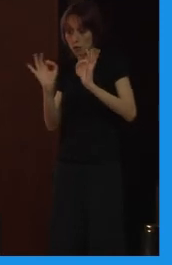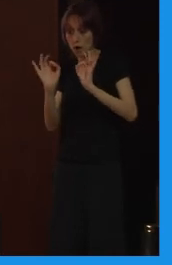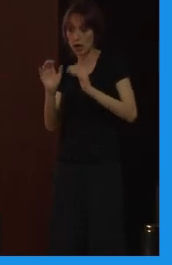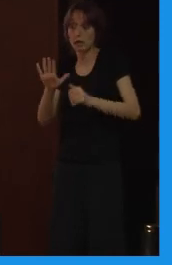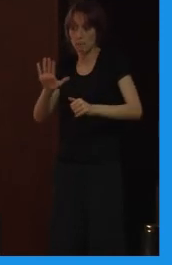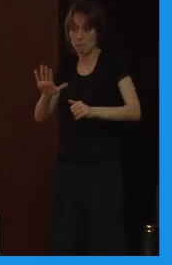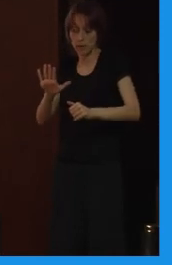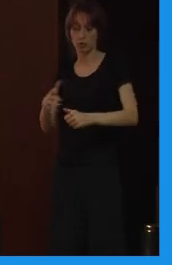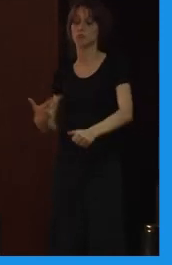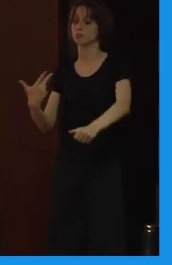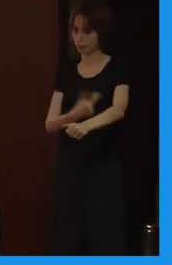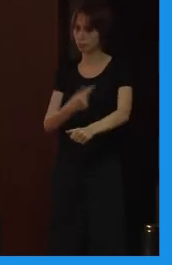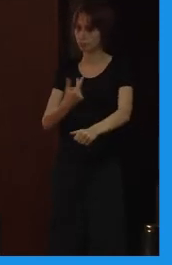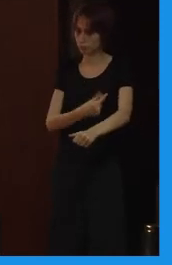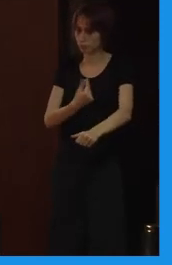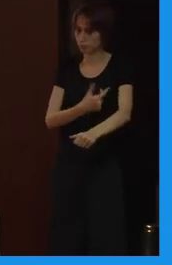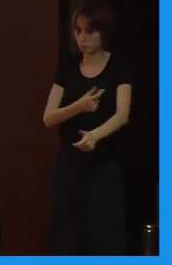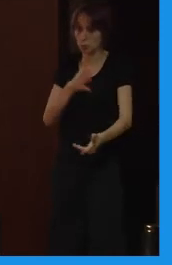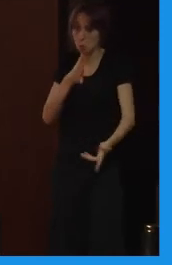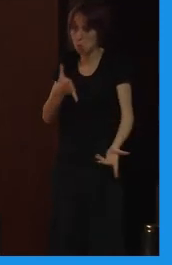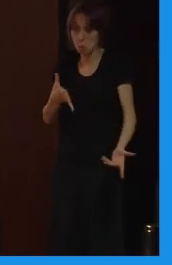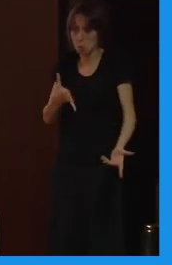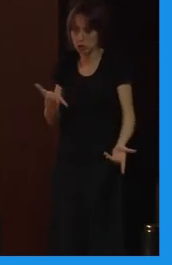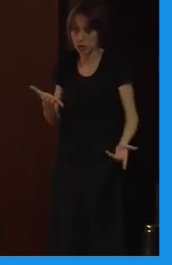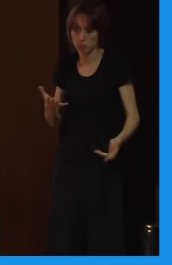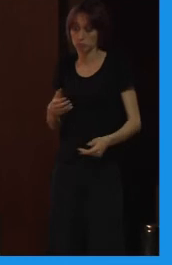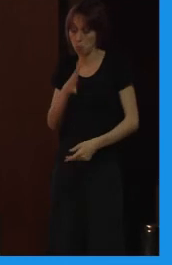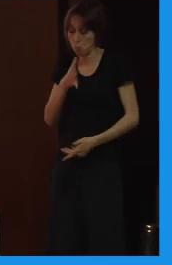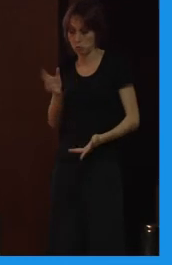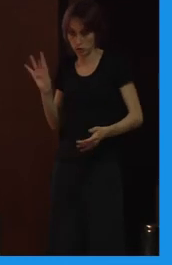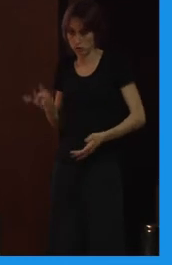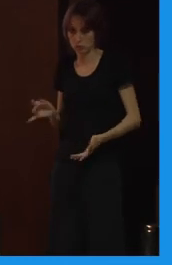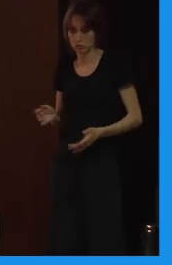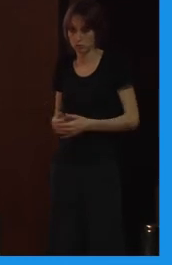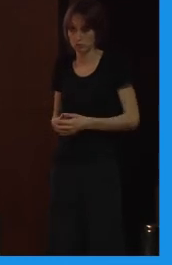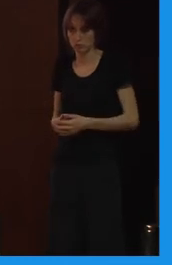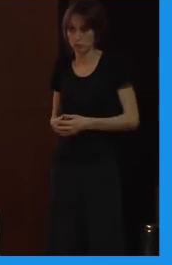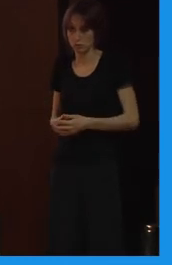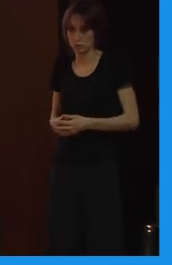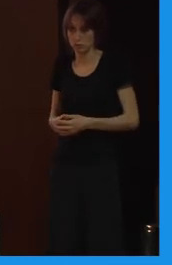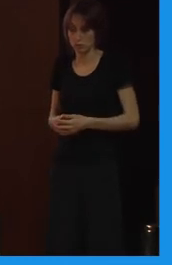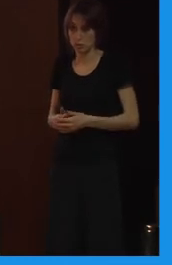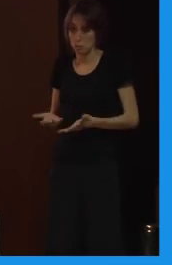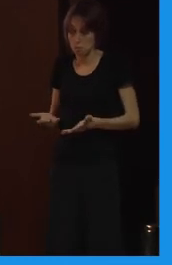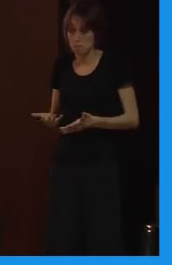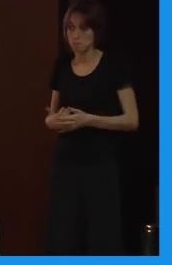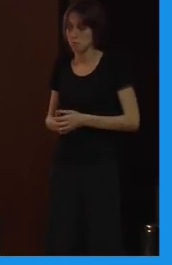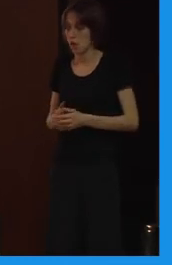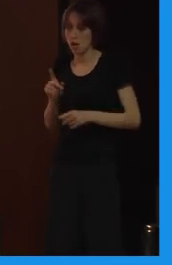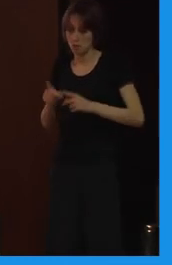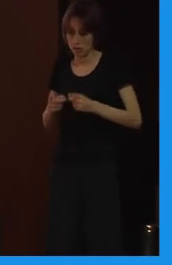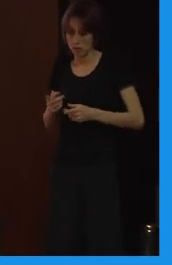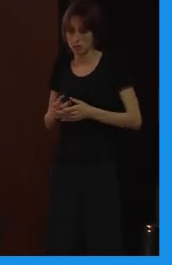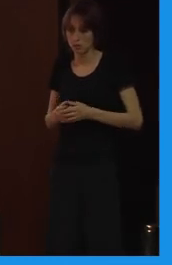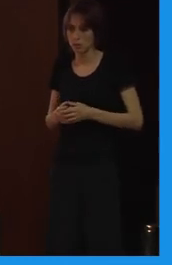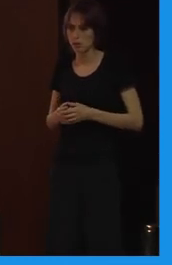que no hubiese un mercadeo con la hormona de crecimiento, que por cierto lo ha habido, y os sigo diciendo, la operación Puerto,